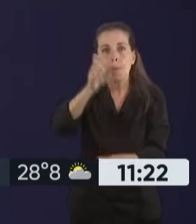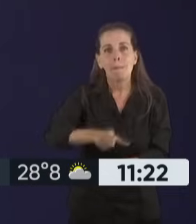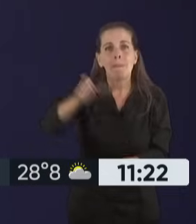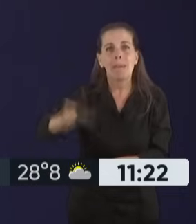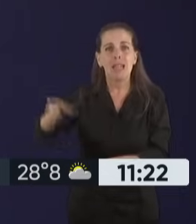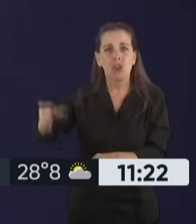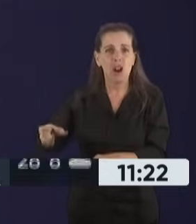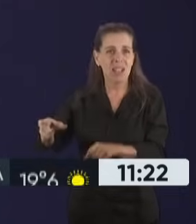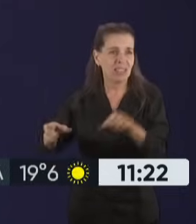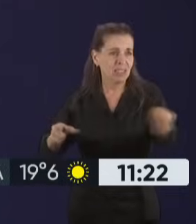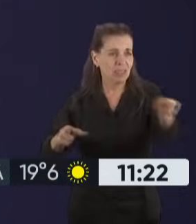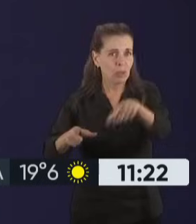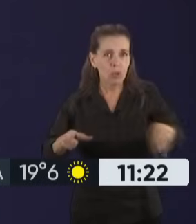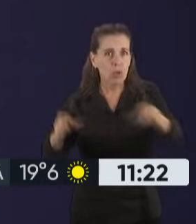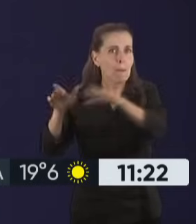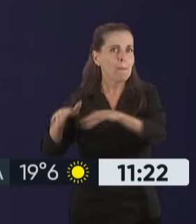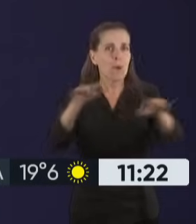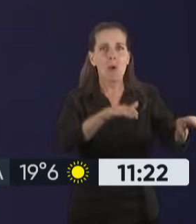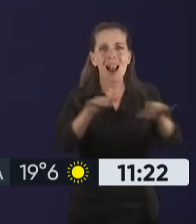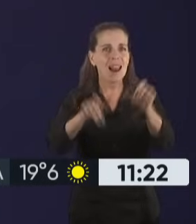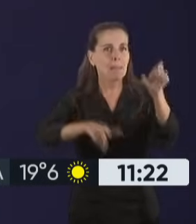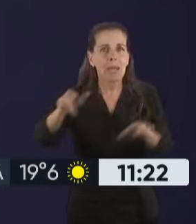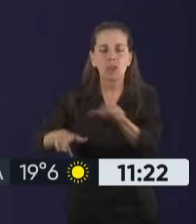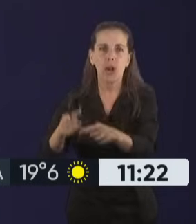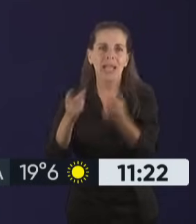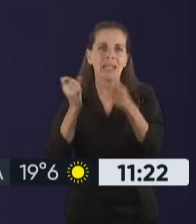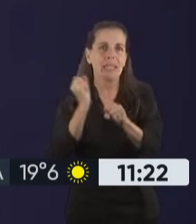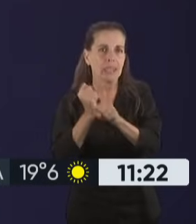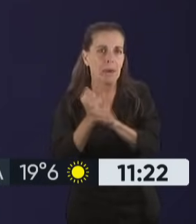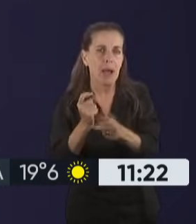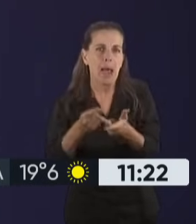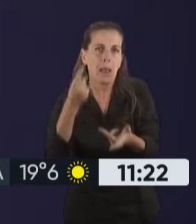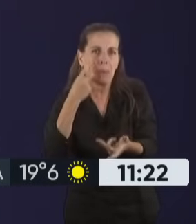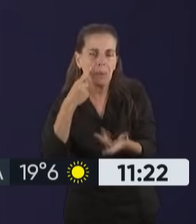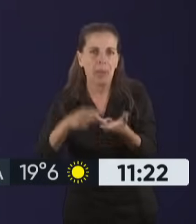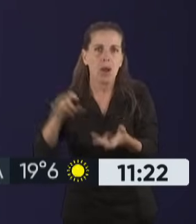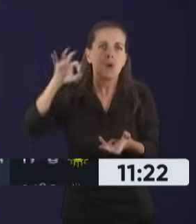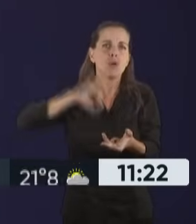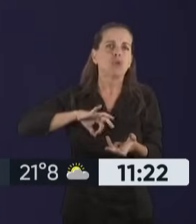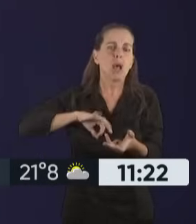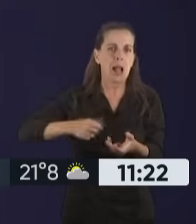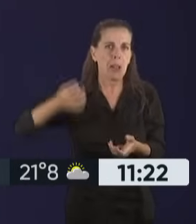que necesitan seguir viviendo y seguir teniendo un ingreso acorde.